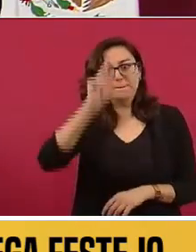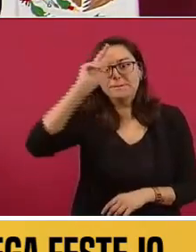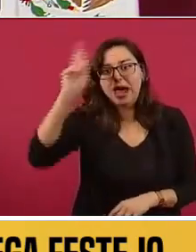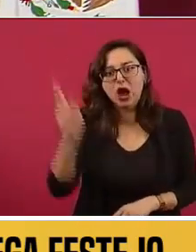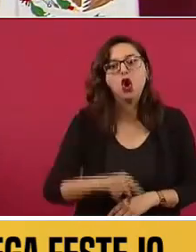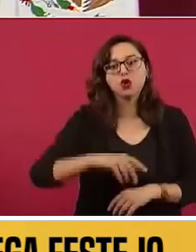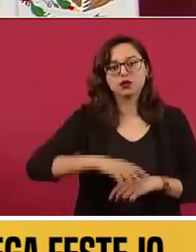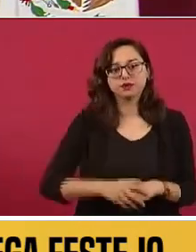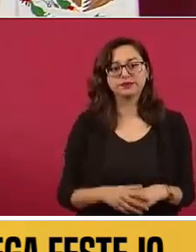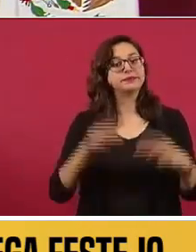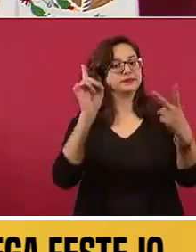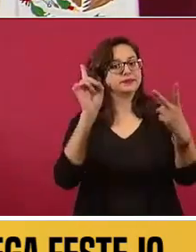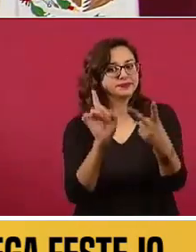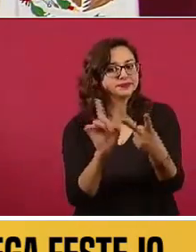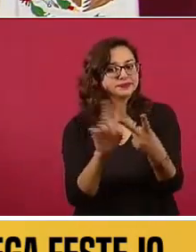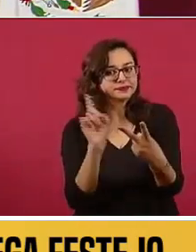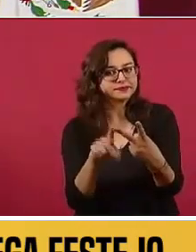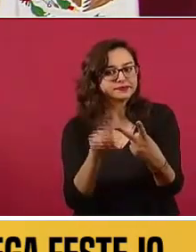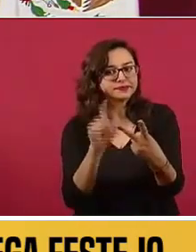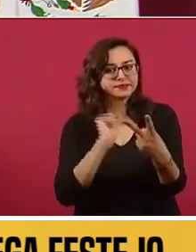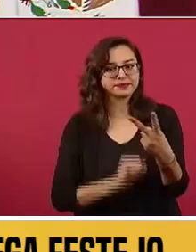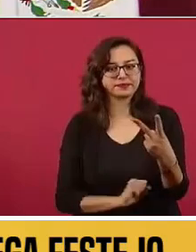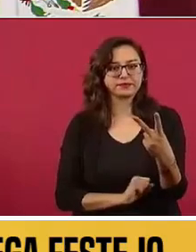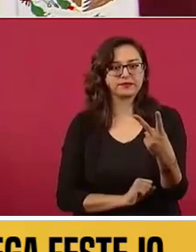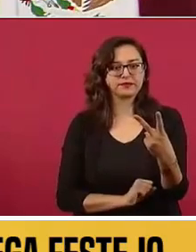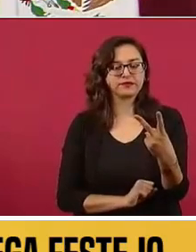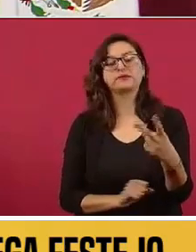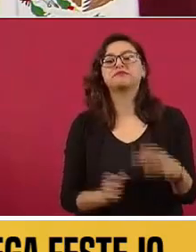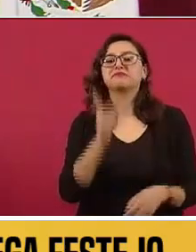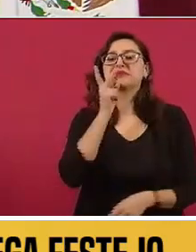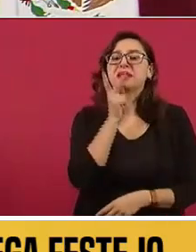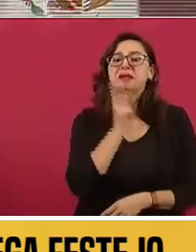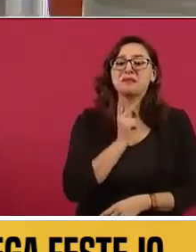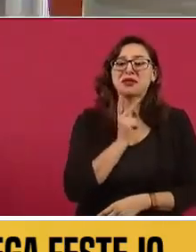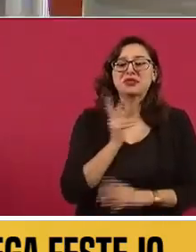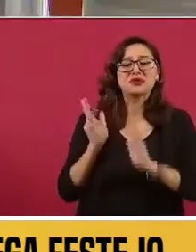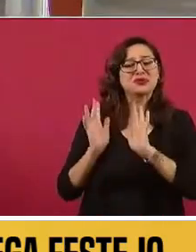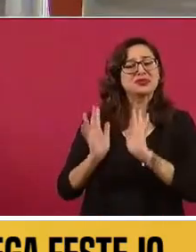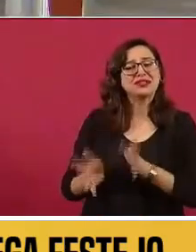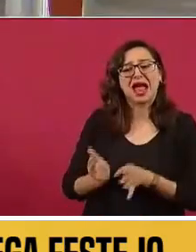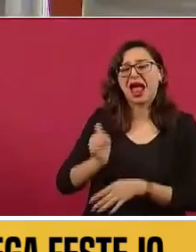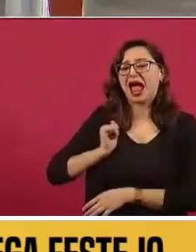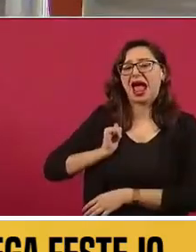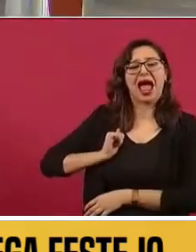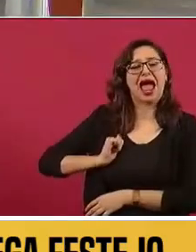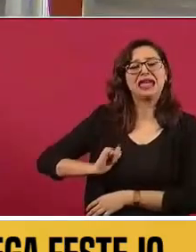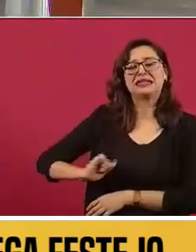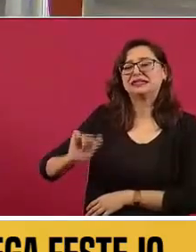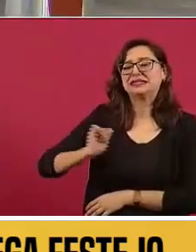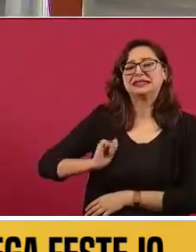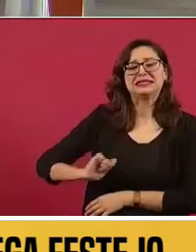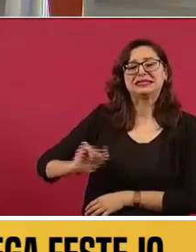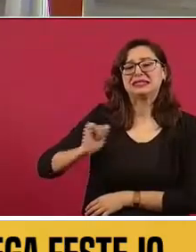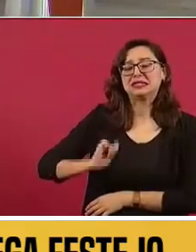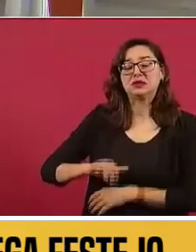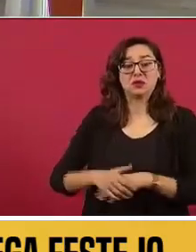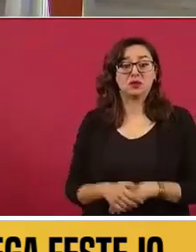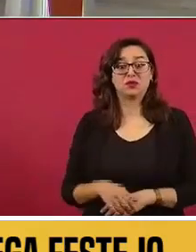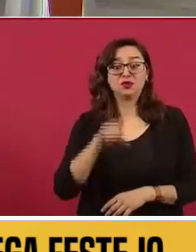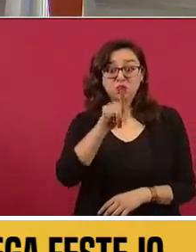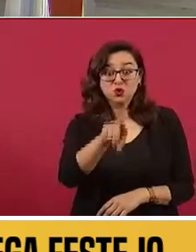punto. Todo mundo sabe que el petróleo va de salida. No lo digo yo. Las marcas de coche que